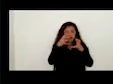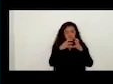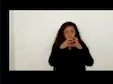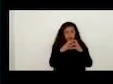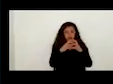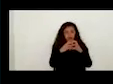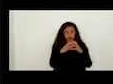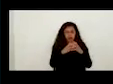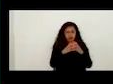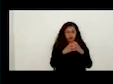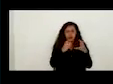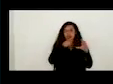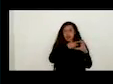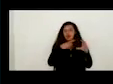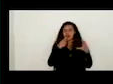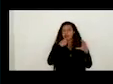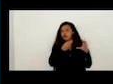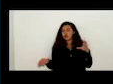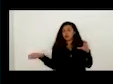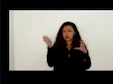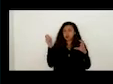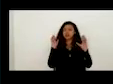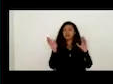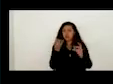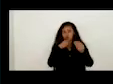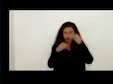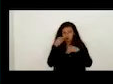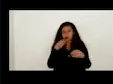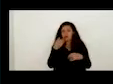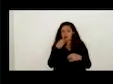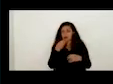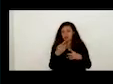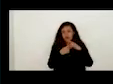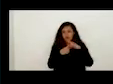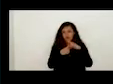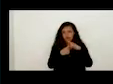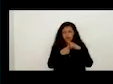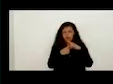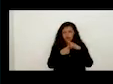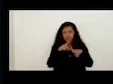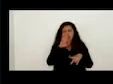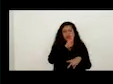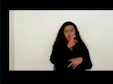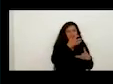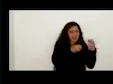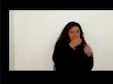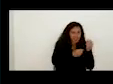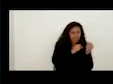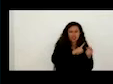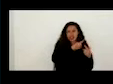edades tempranas, una vez que se instaura la alimentación del lactante a la alimentación general del